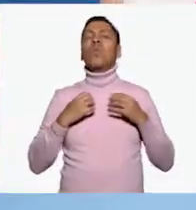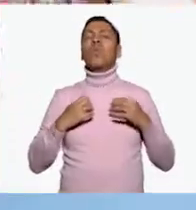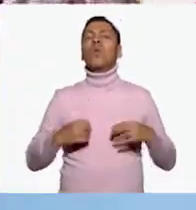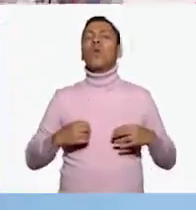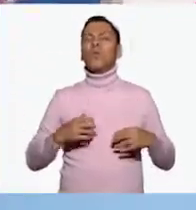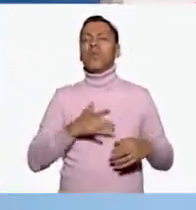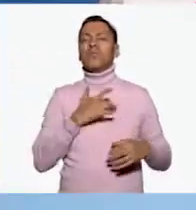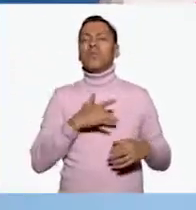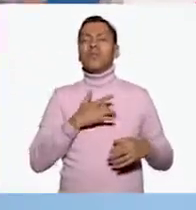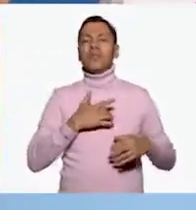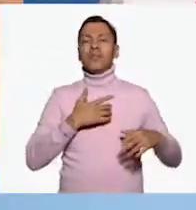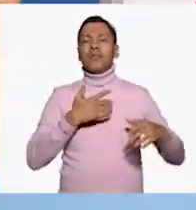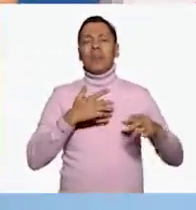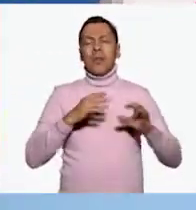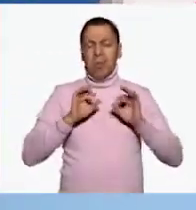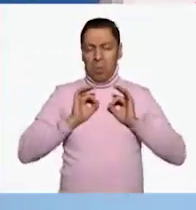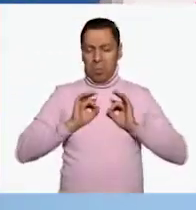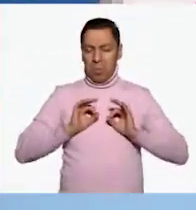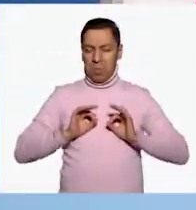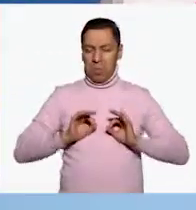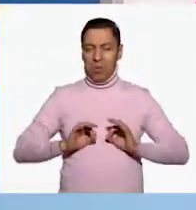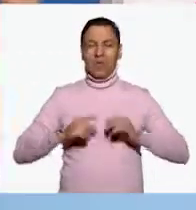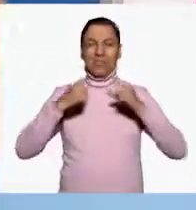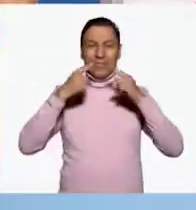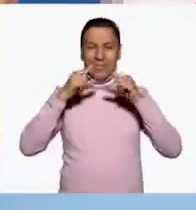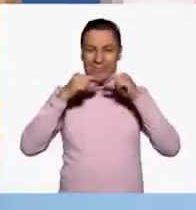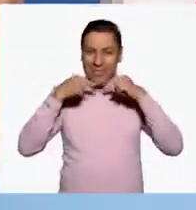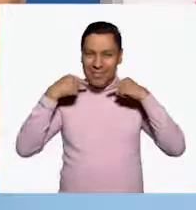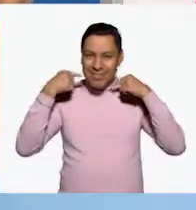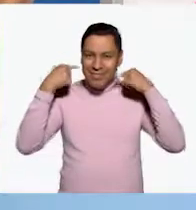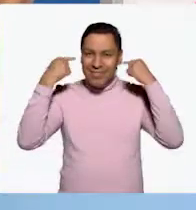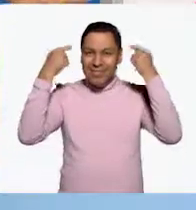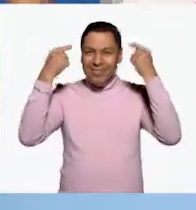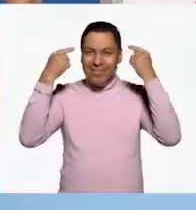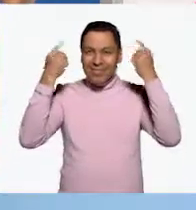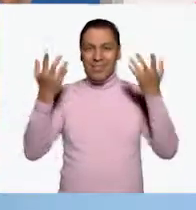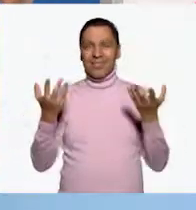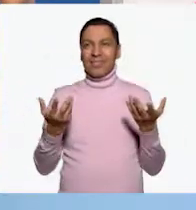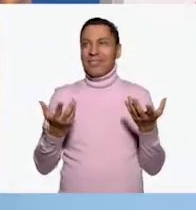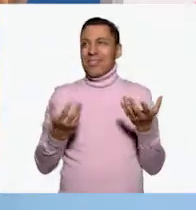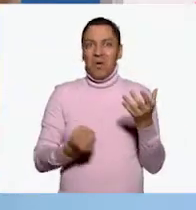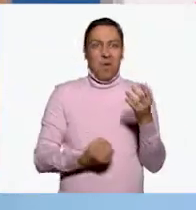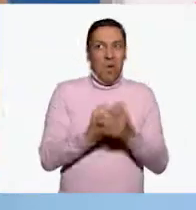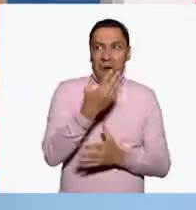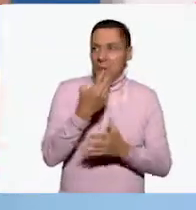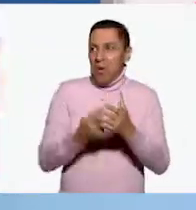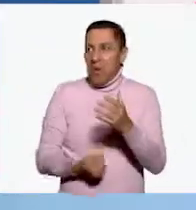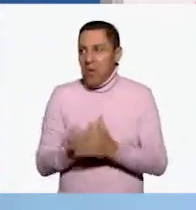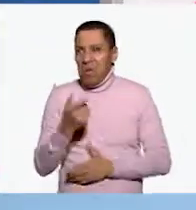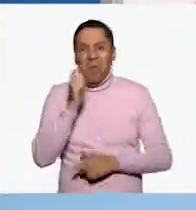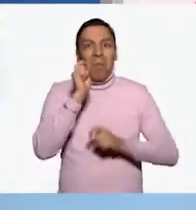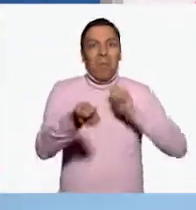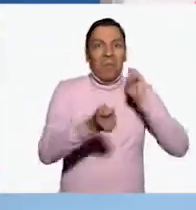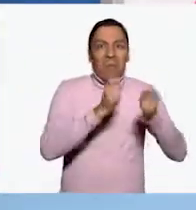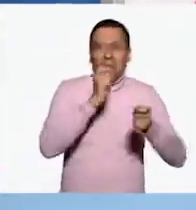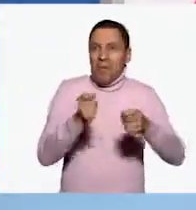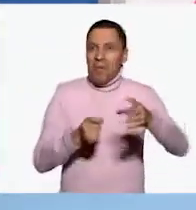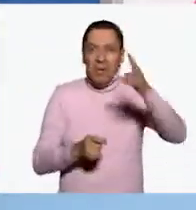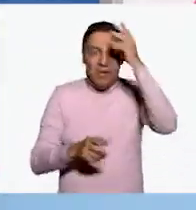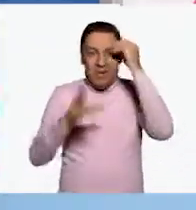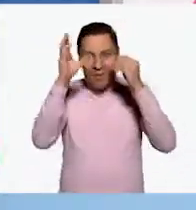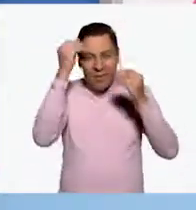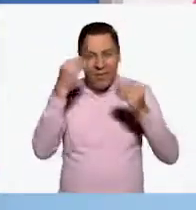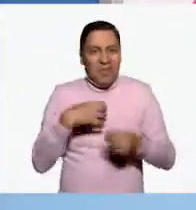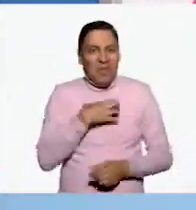siente ligero. Quizás sonríes y te entusiasma a ver cosas nuevas, como aprender. Uh-huh.